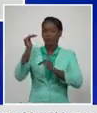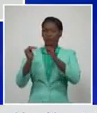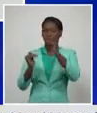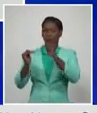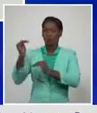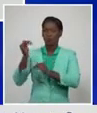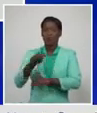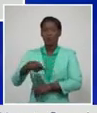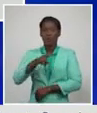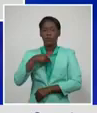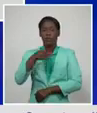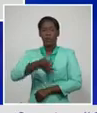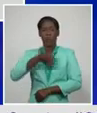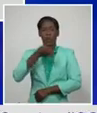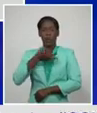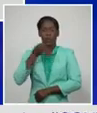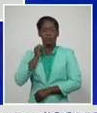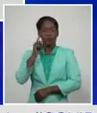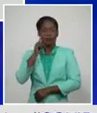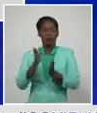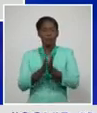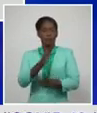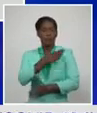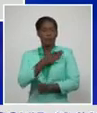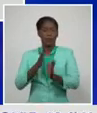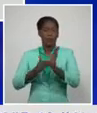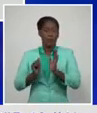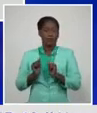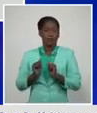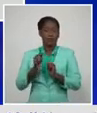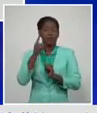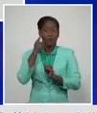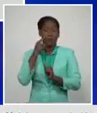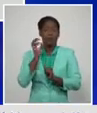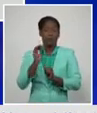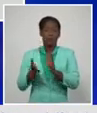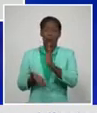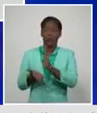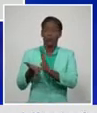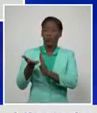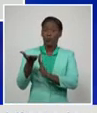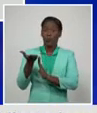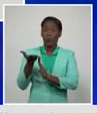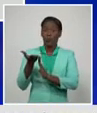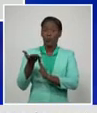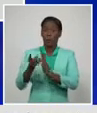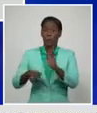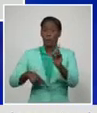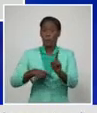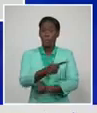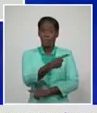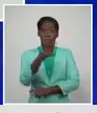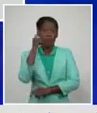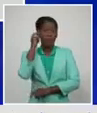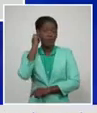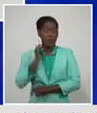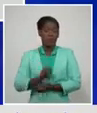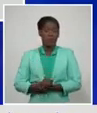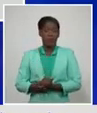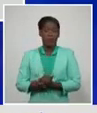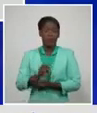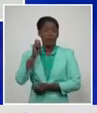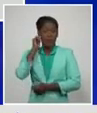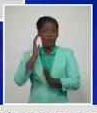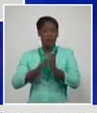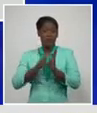de marzo, una cifra superior a la del mes de febrero, que fue la más elevada,